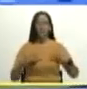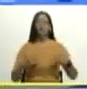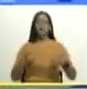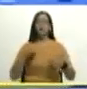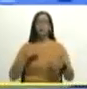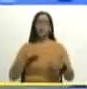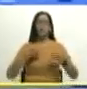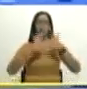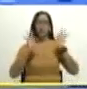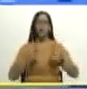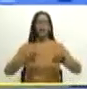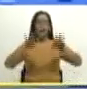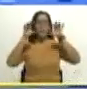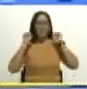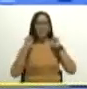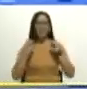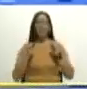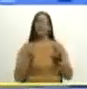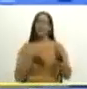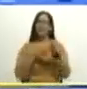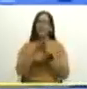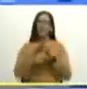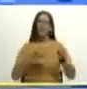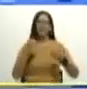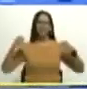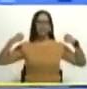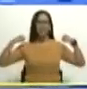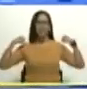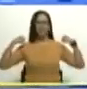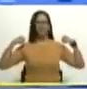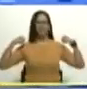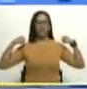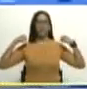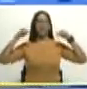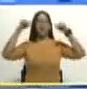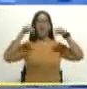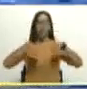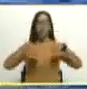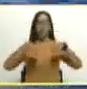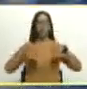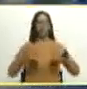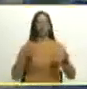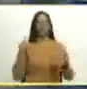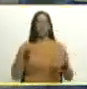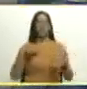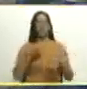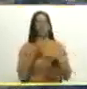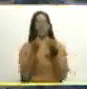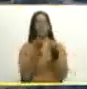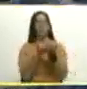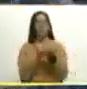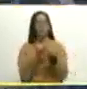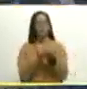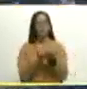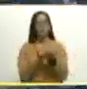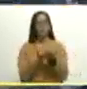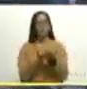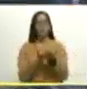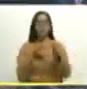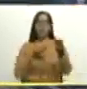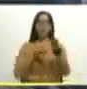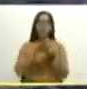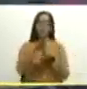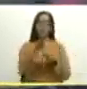para aprender, para crecer y para hacerse más fuerte. Hoy creo que tenemos una economía en la